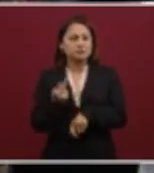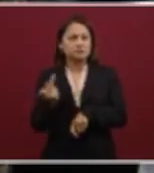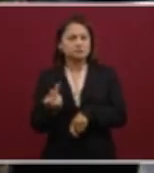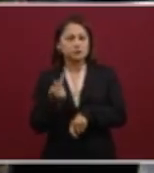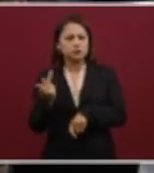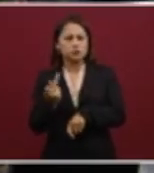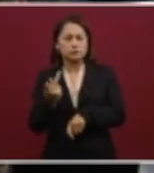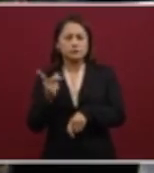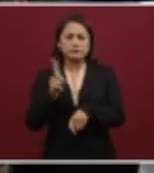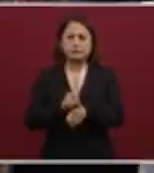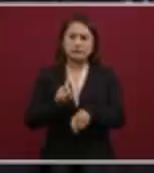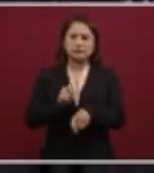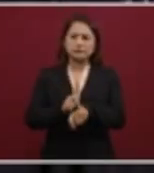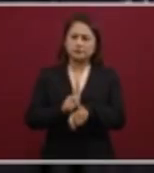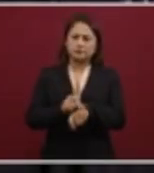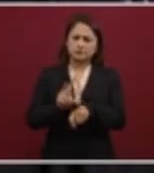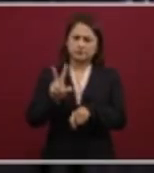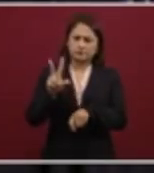hagan